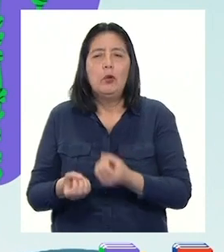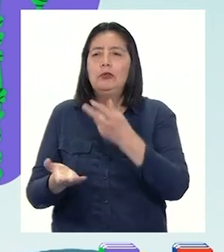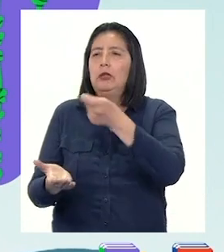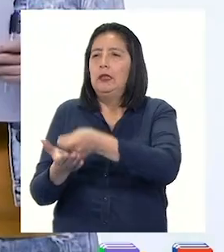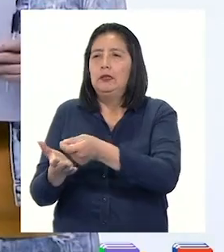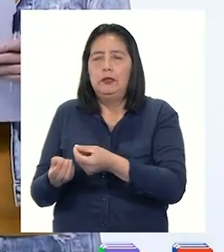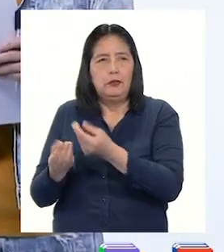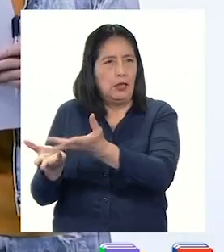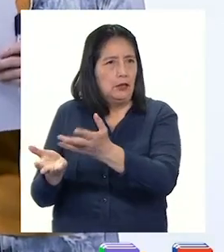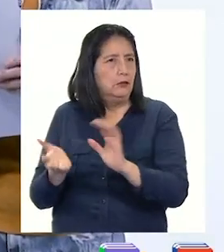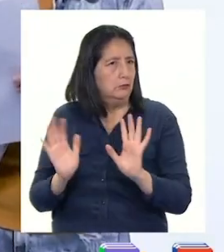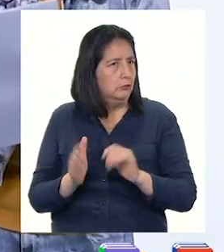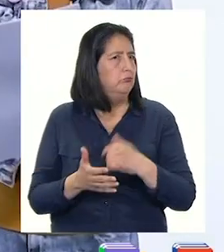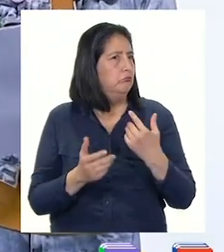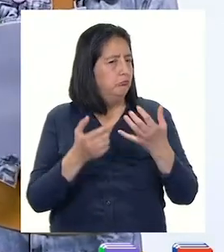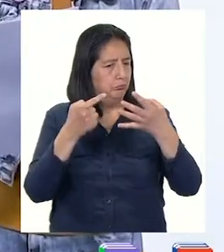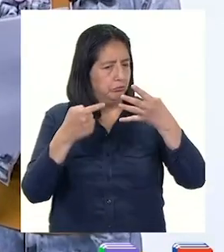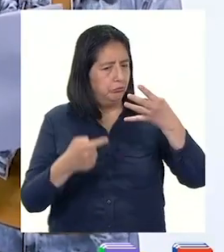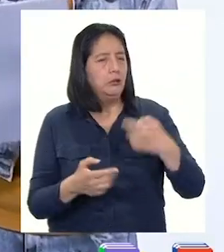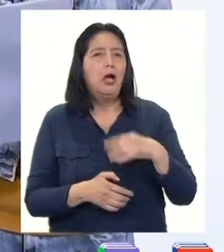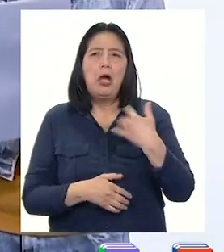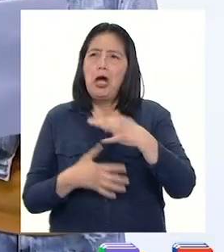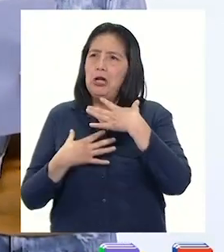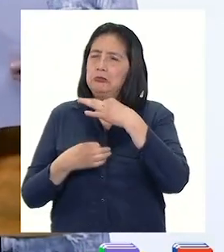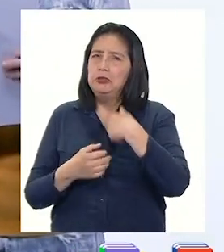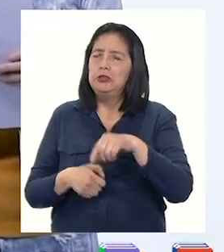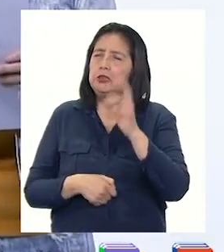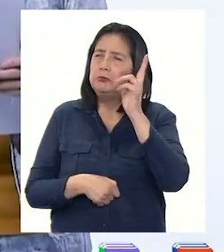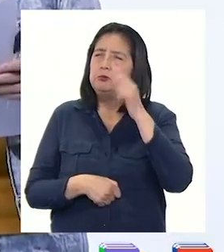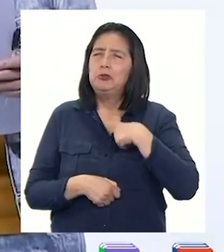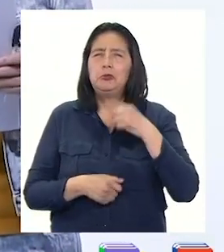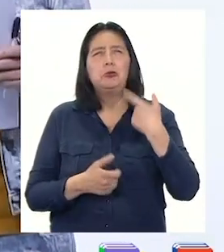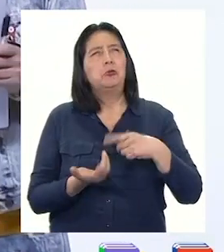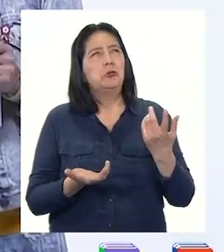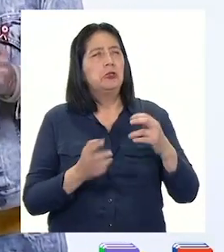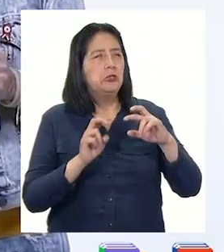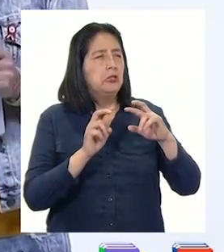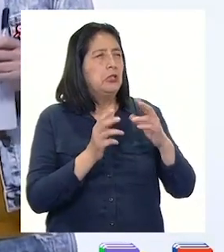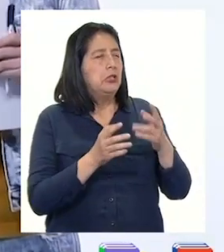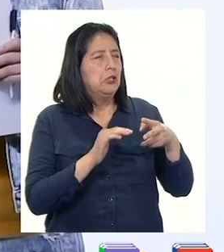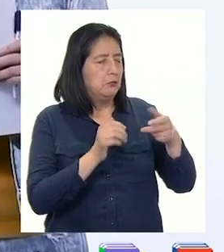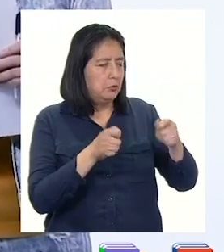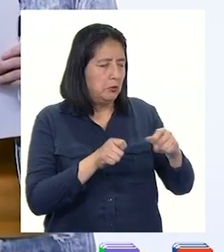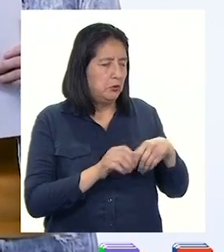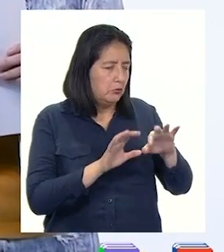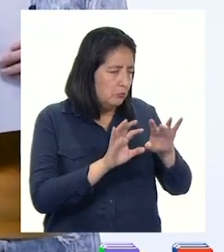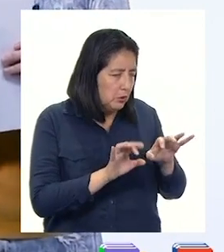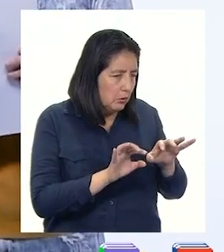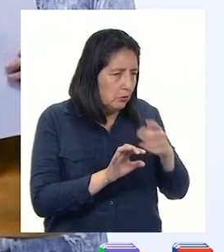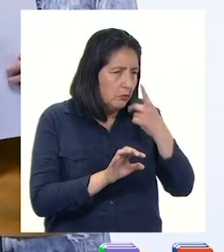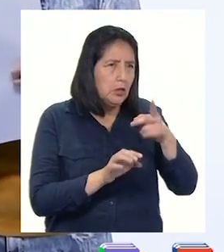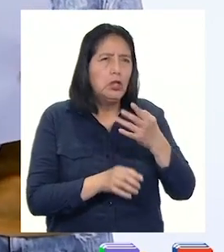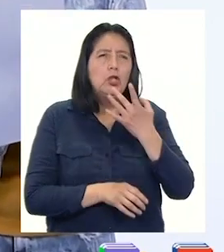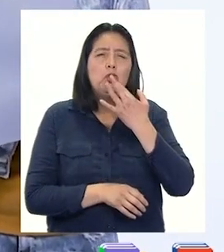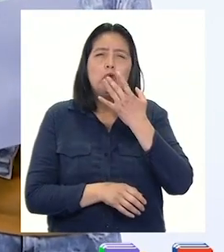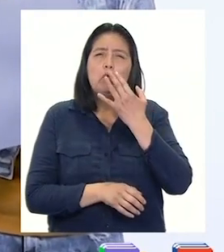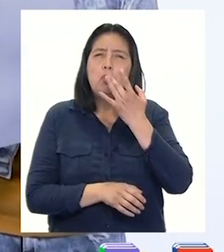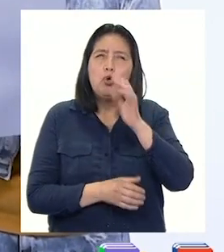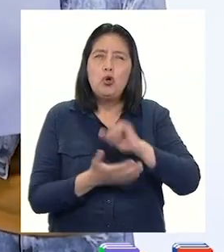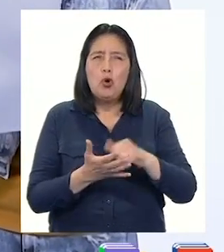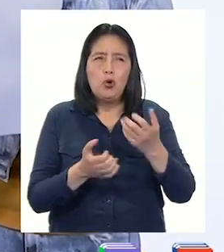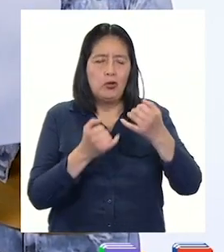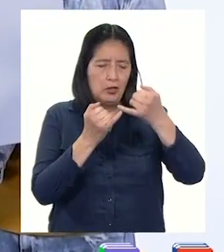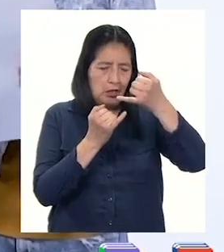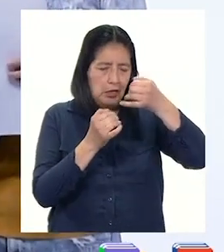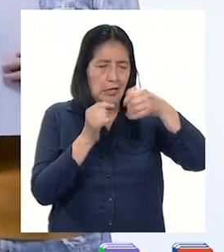etc. ¡Qué interesante, profesor! Durante el comercial estuve investigando y vi que el color de las cuerdas, el tipo del nudo y el